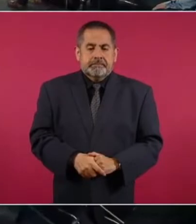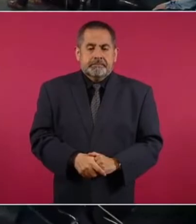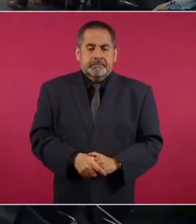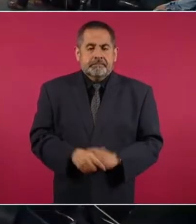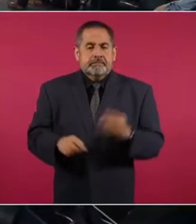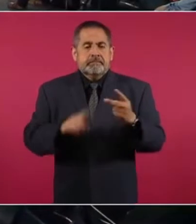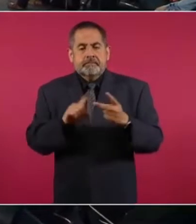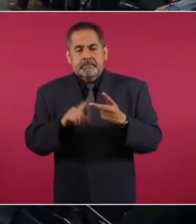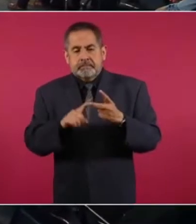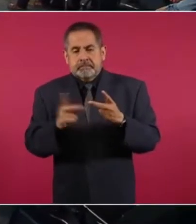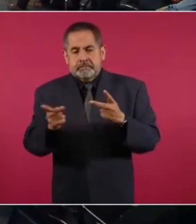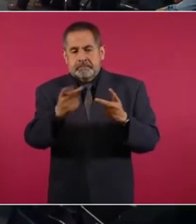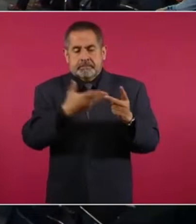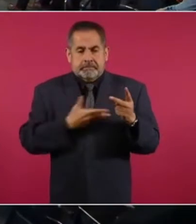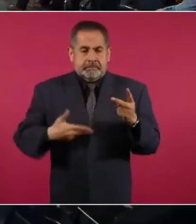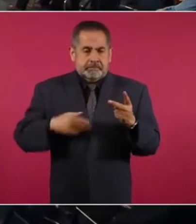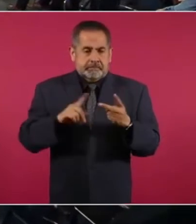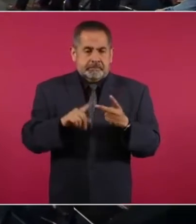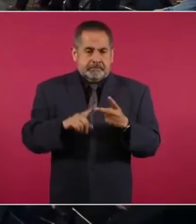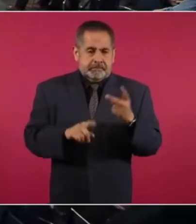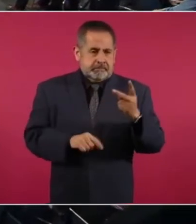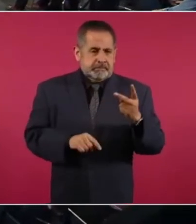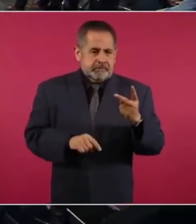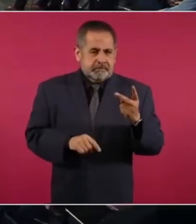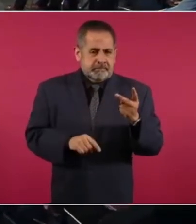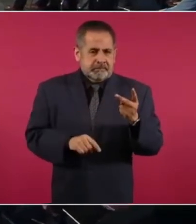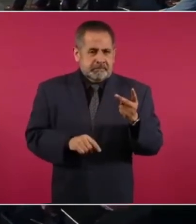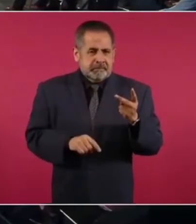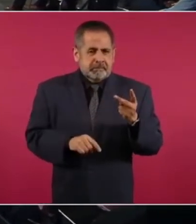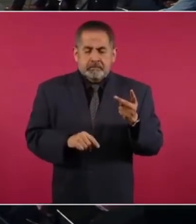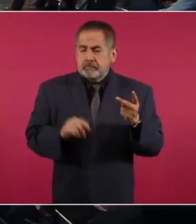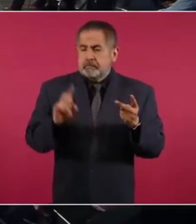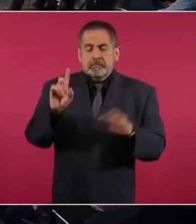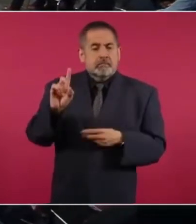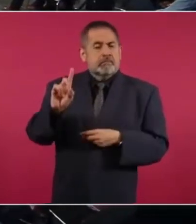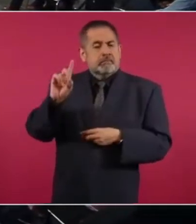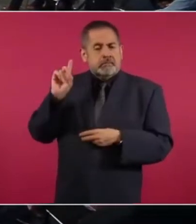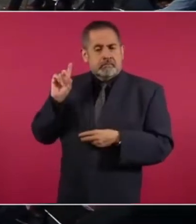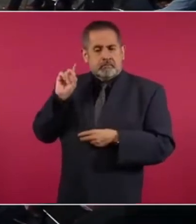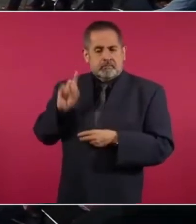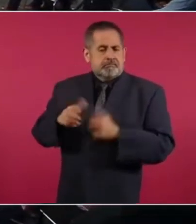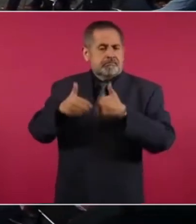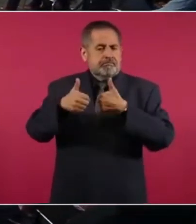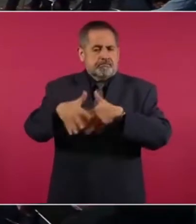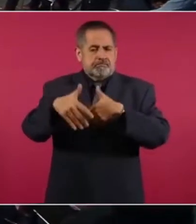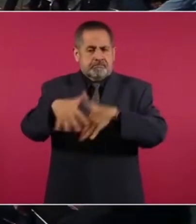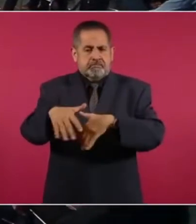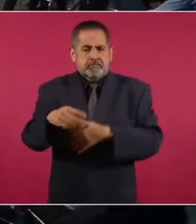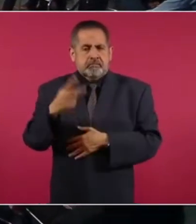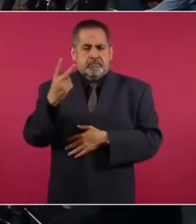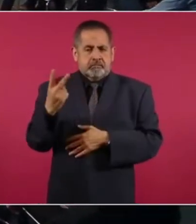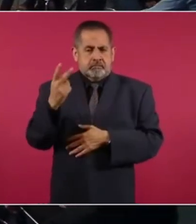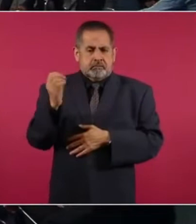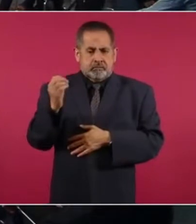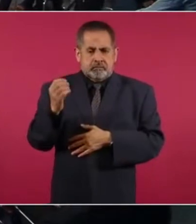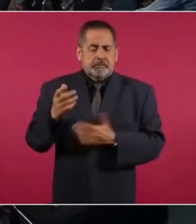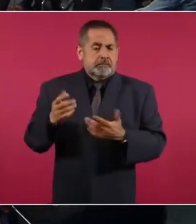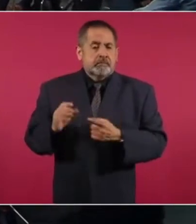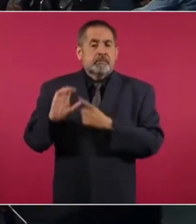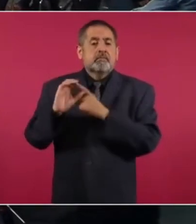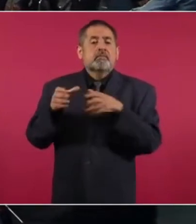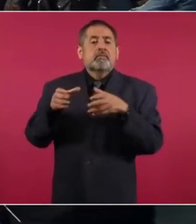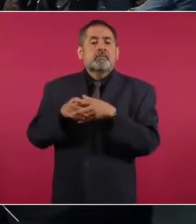Una segunda pregunta, señor presidente. Este fin de semana, el domingo, se realizó la marcha del 2 de octubre y el comité